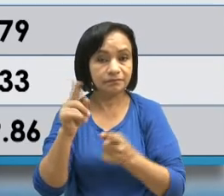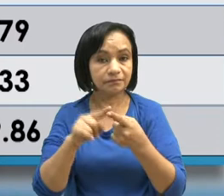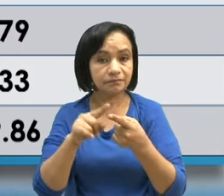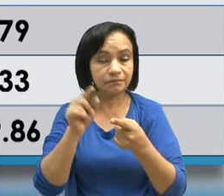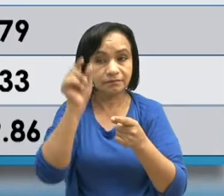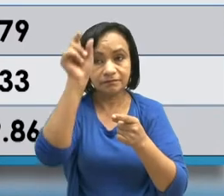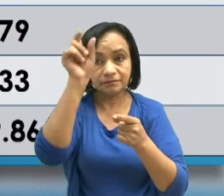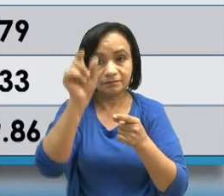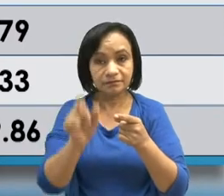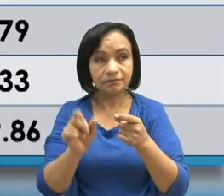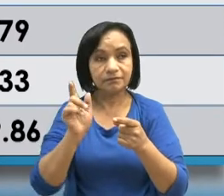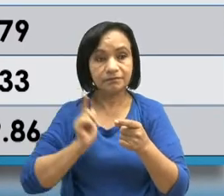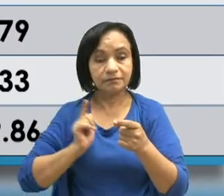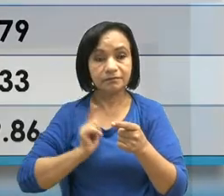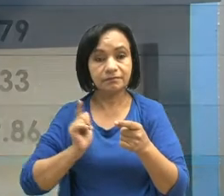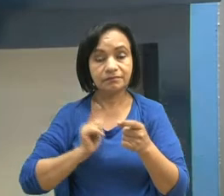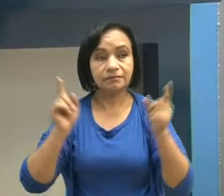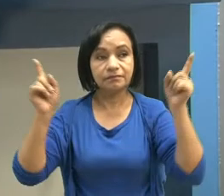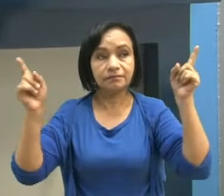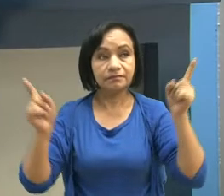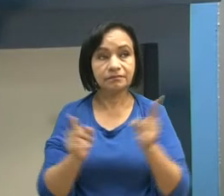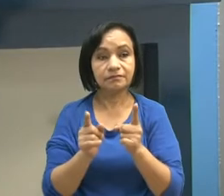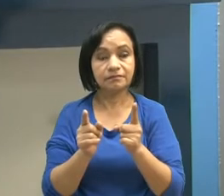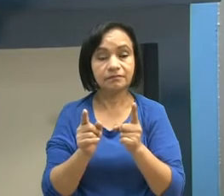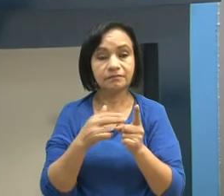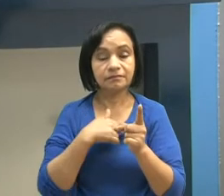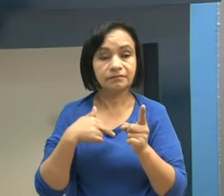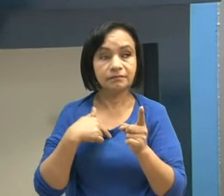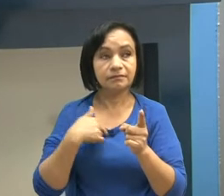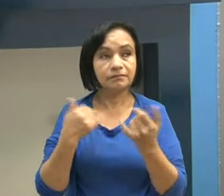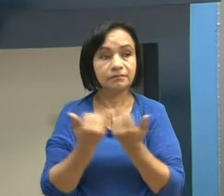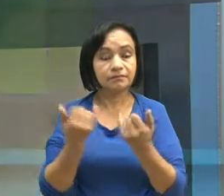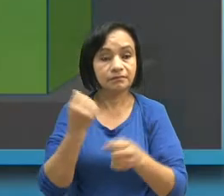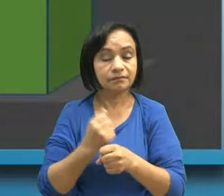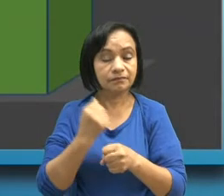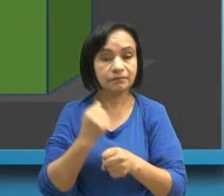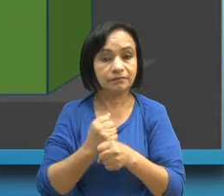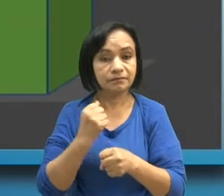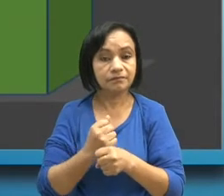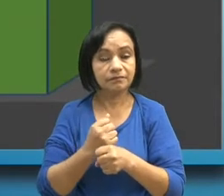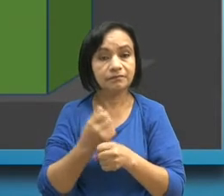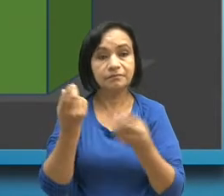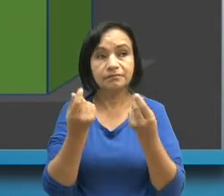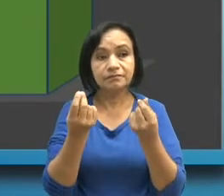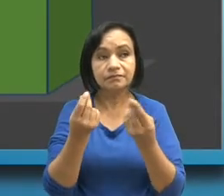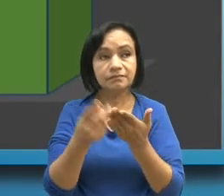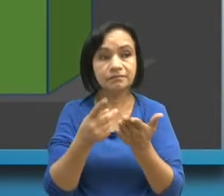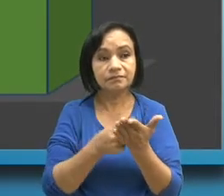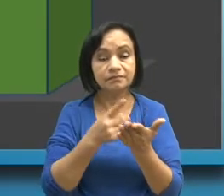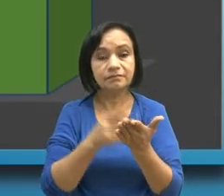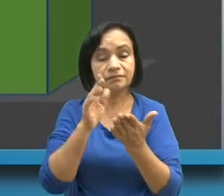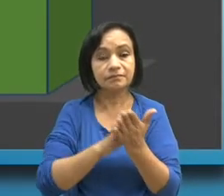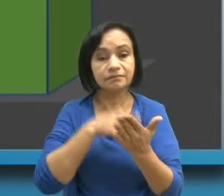Tenemos un gráfico que resume lo que fue ya en cuanto a ejecución financiera, física financiera, el